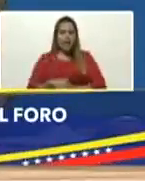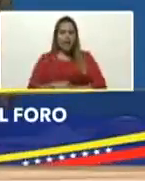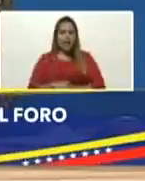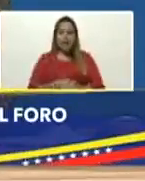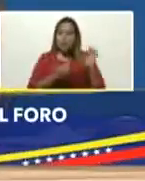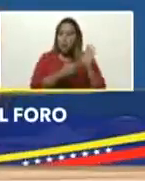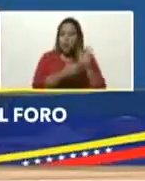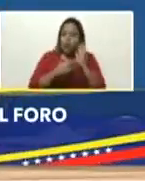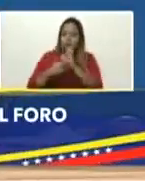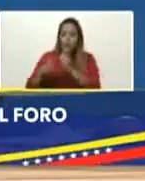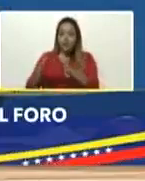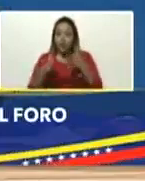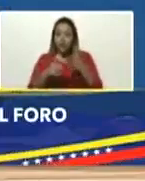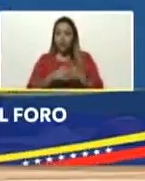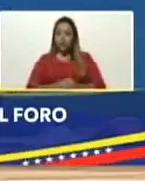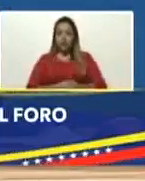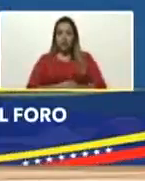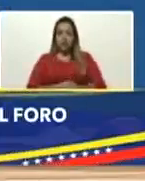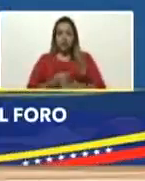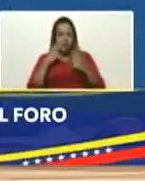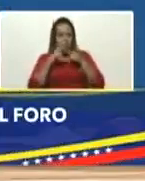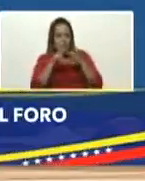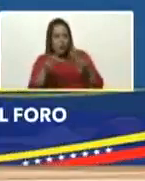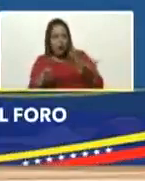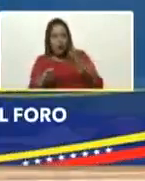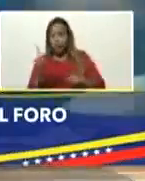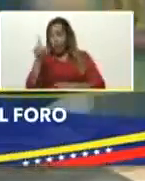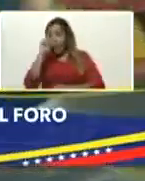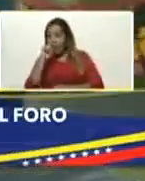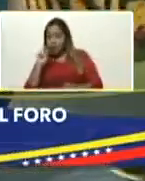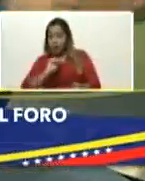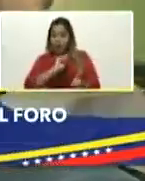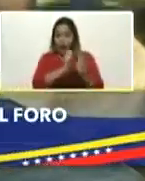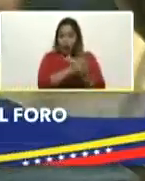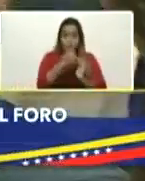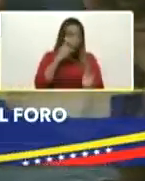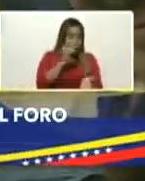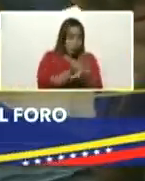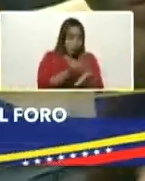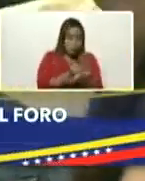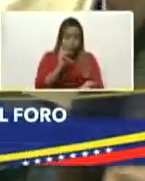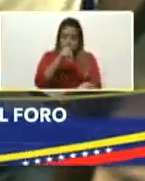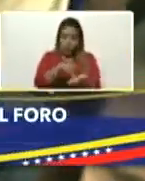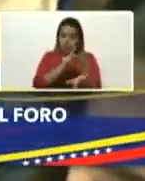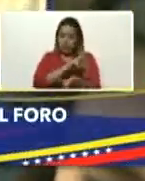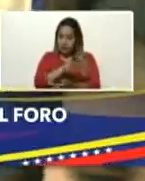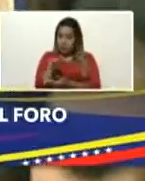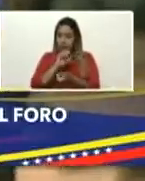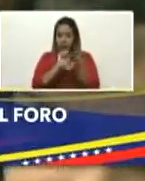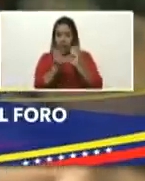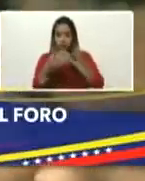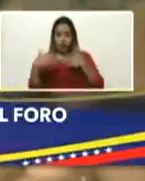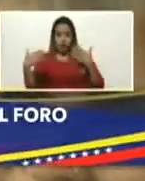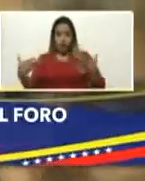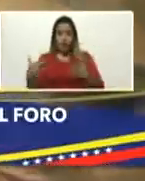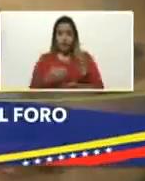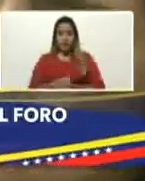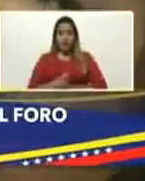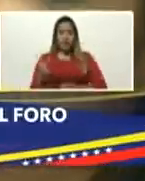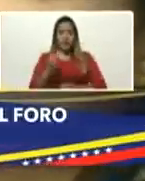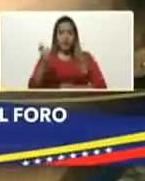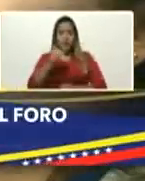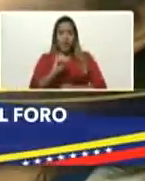expresivas. Quien ven acá de un año para otro, verifica los cambios inmensos que